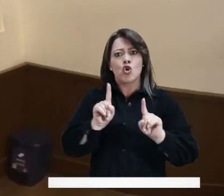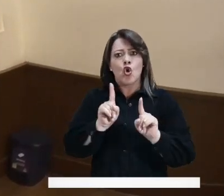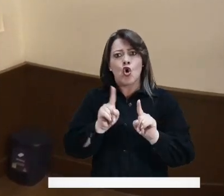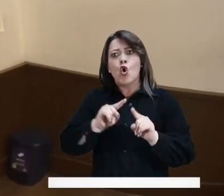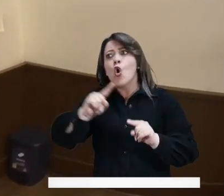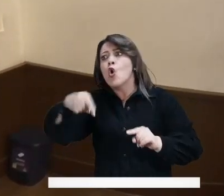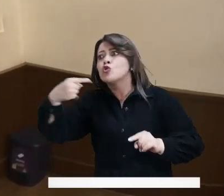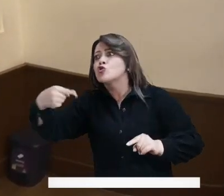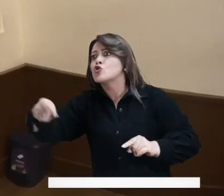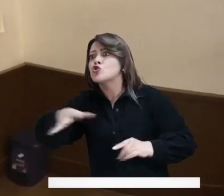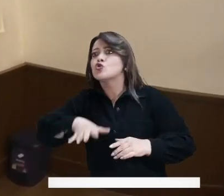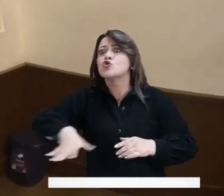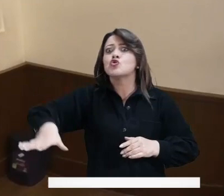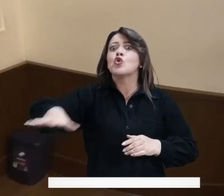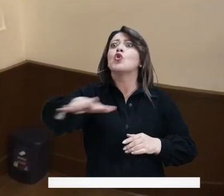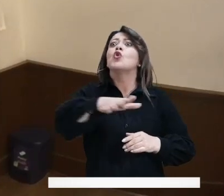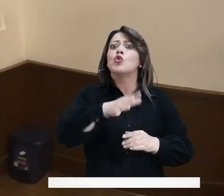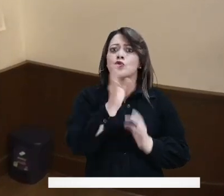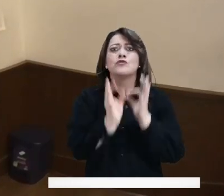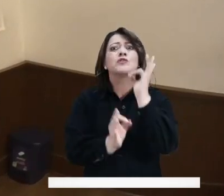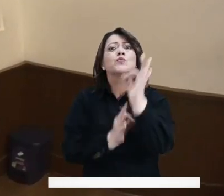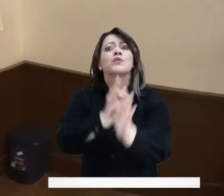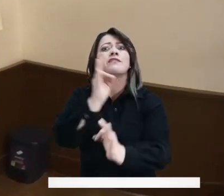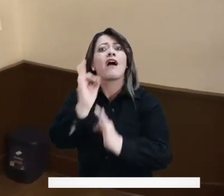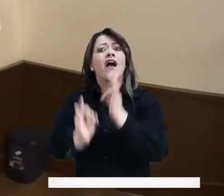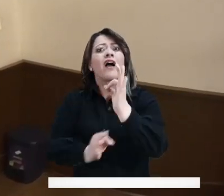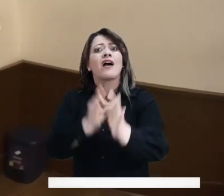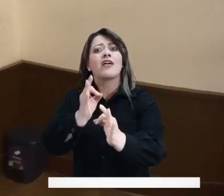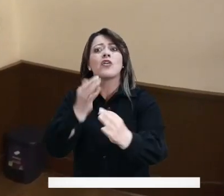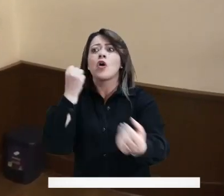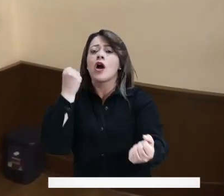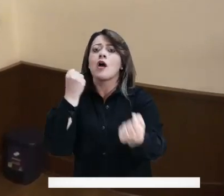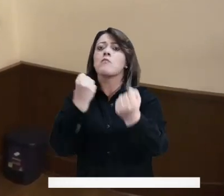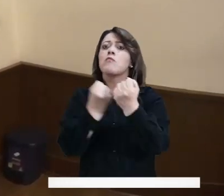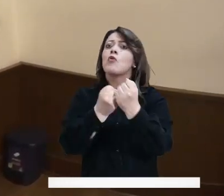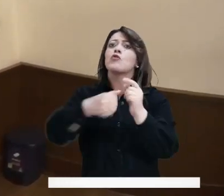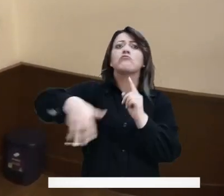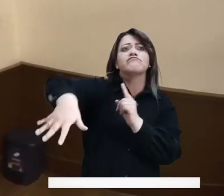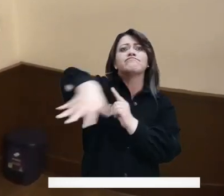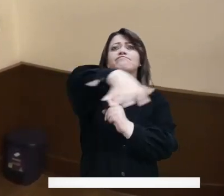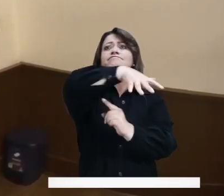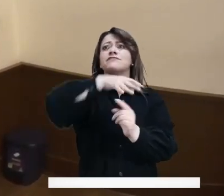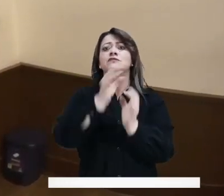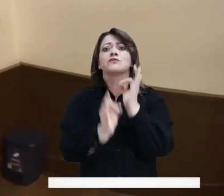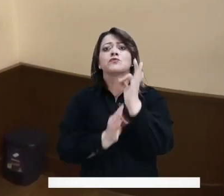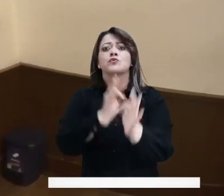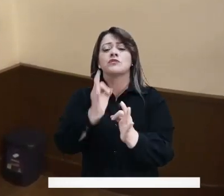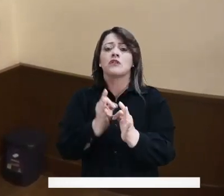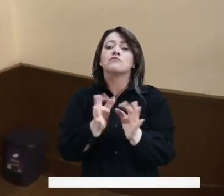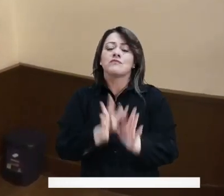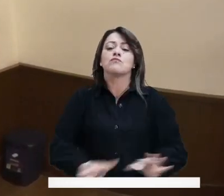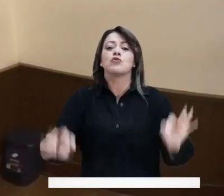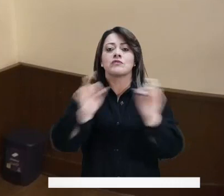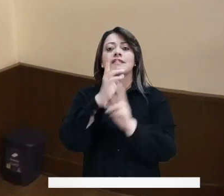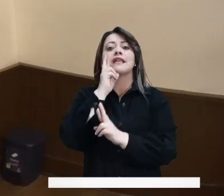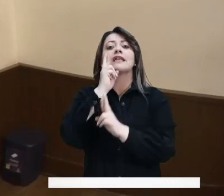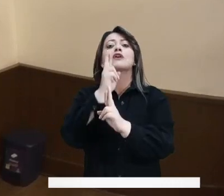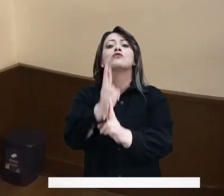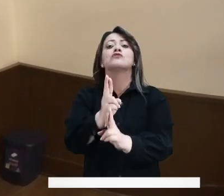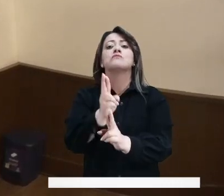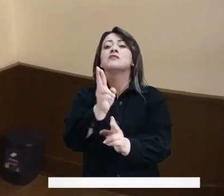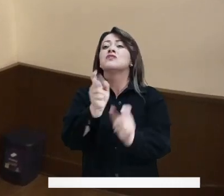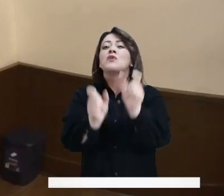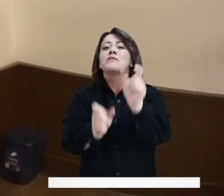discapacidad, sino todas las visiones del cuidado y todos los aportes en torno al cuidado que hay que hacer. Entonces, un reconocimiento para todos